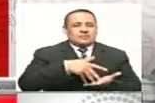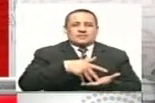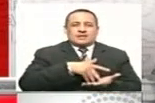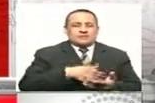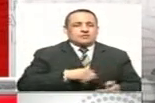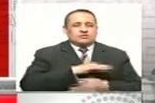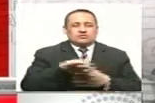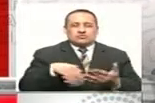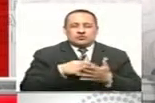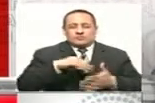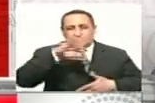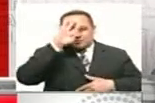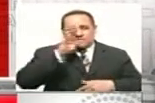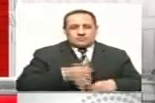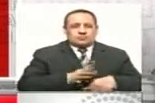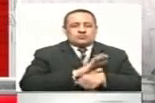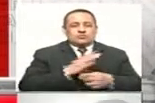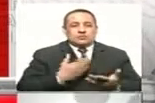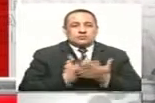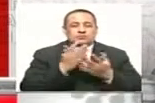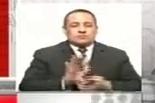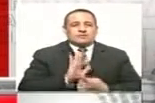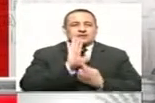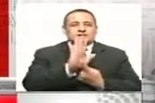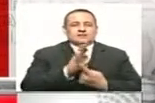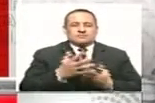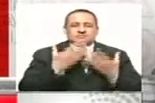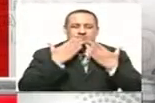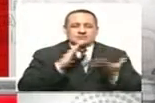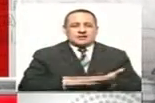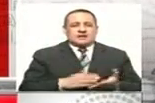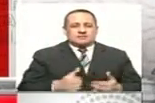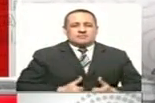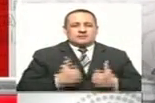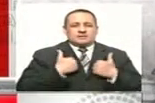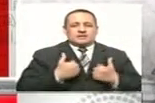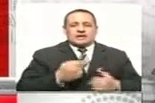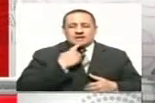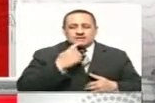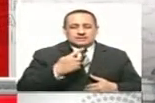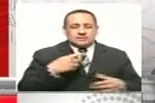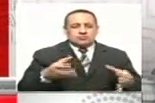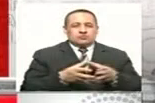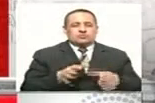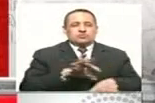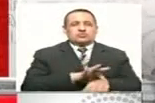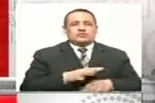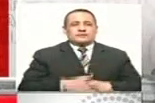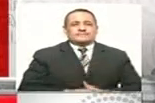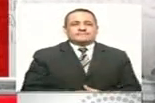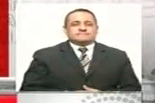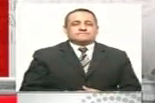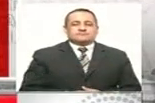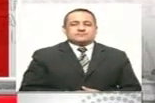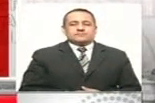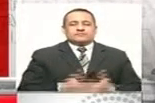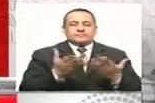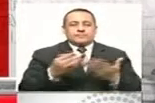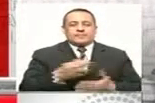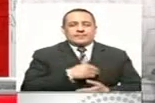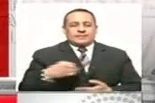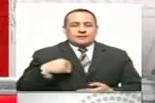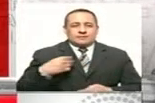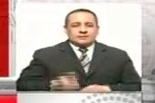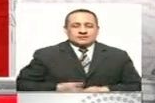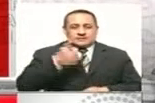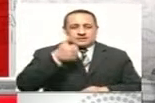Esta pandemia nos ha desnudado nuestra triste realidad. Así estamos en el sector salud, señora presidenta del Consejo